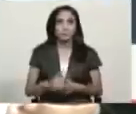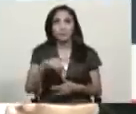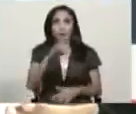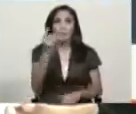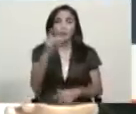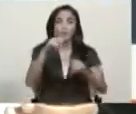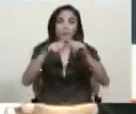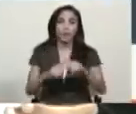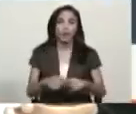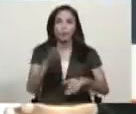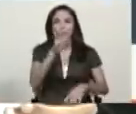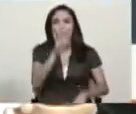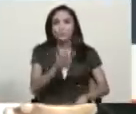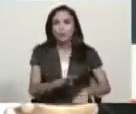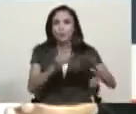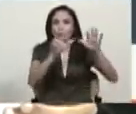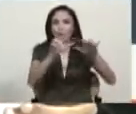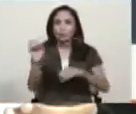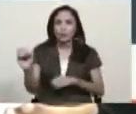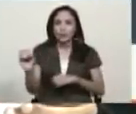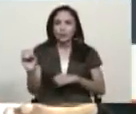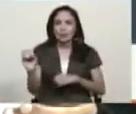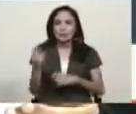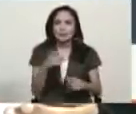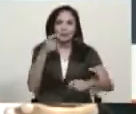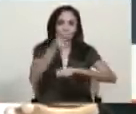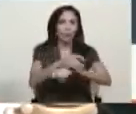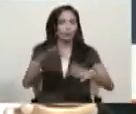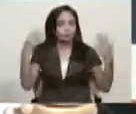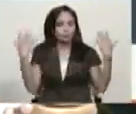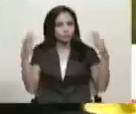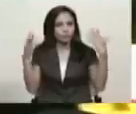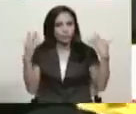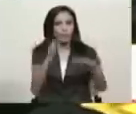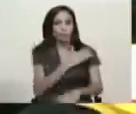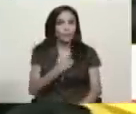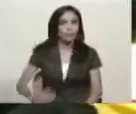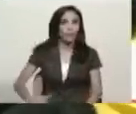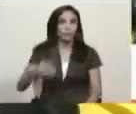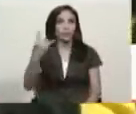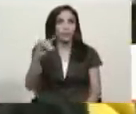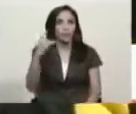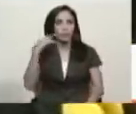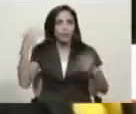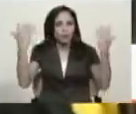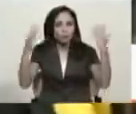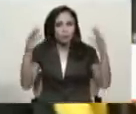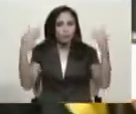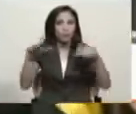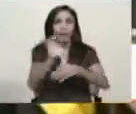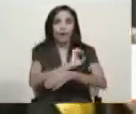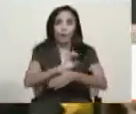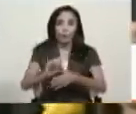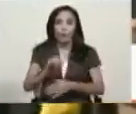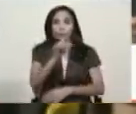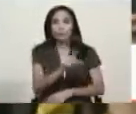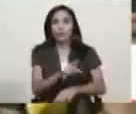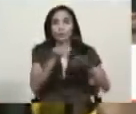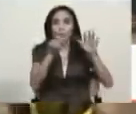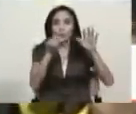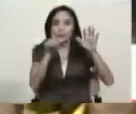lleva 480 graduandos. Un aplauso por Evo Morales y por Bolivia. Ecuador,